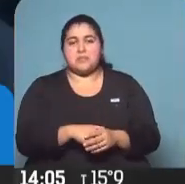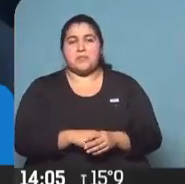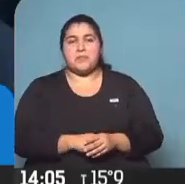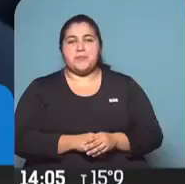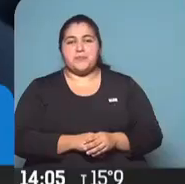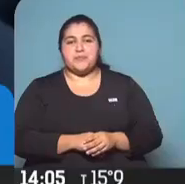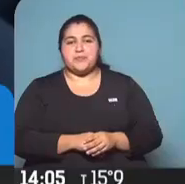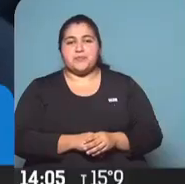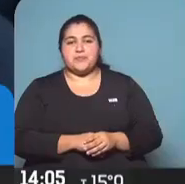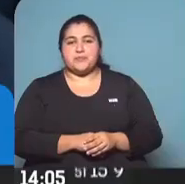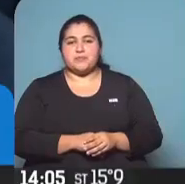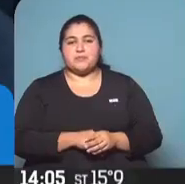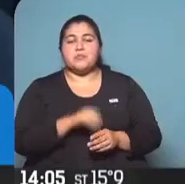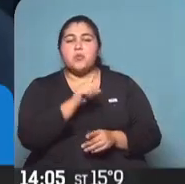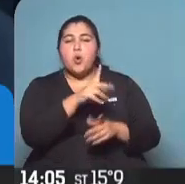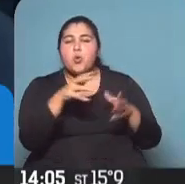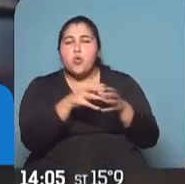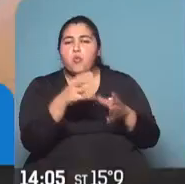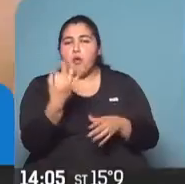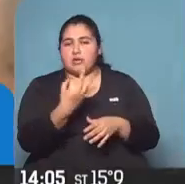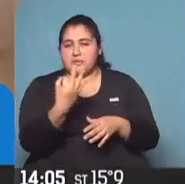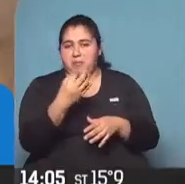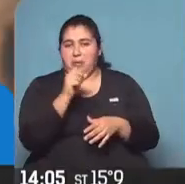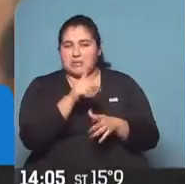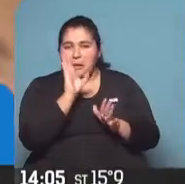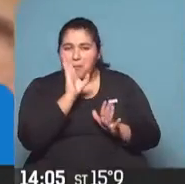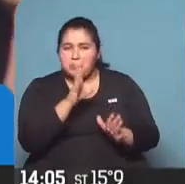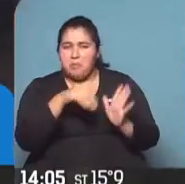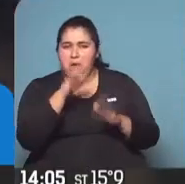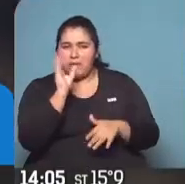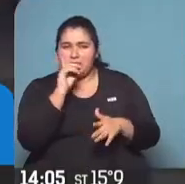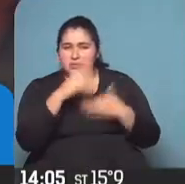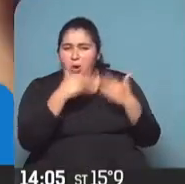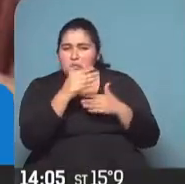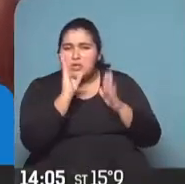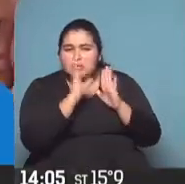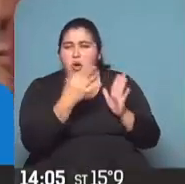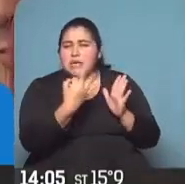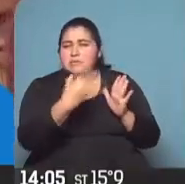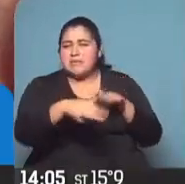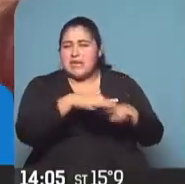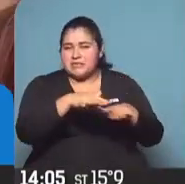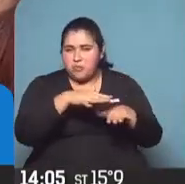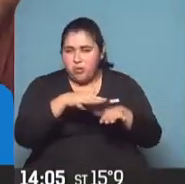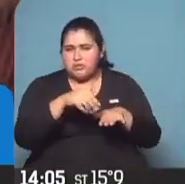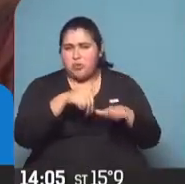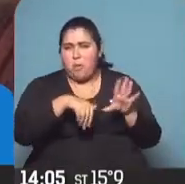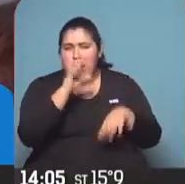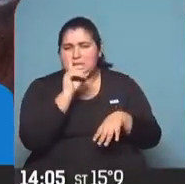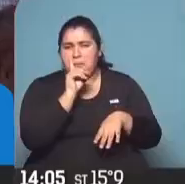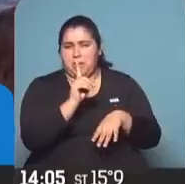cuidad táctica policial especial agitada permanentemente en operaciones especiales de alta